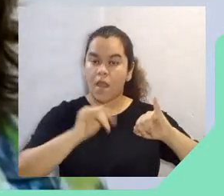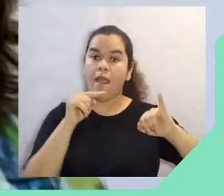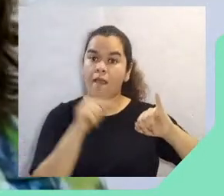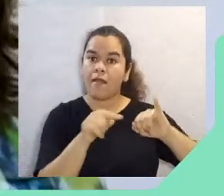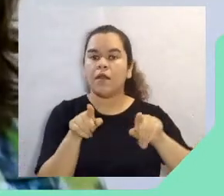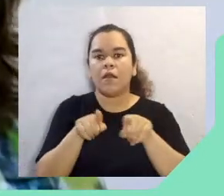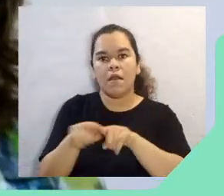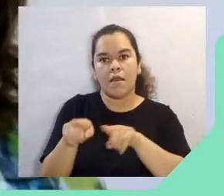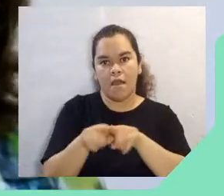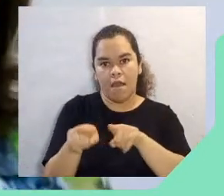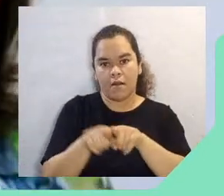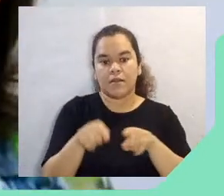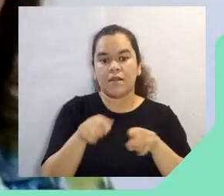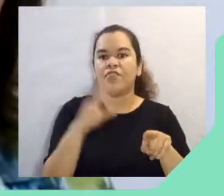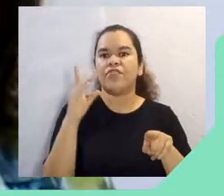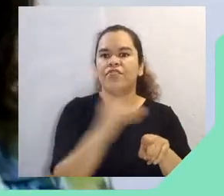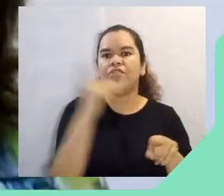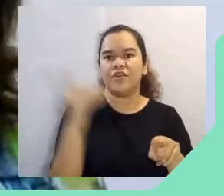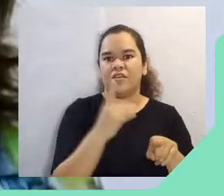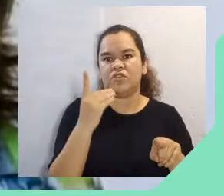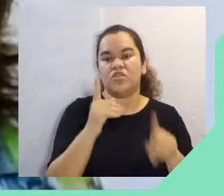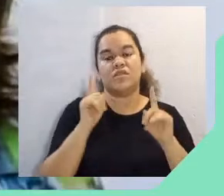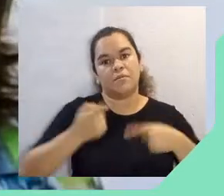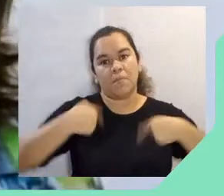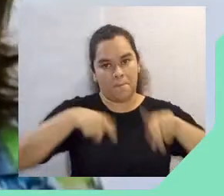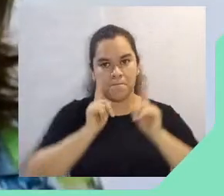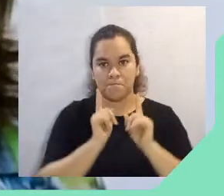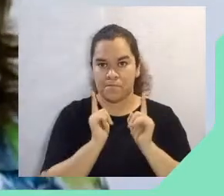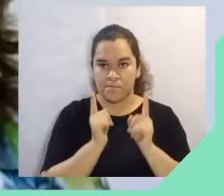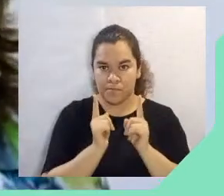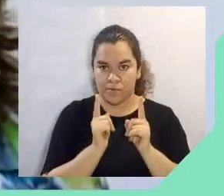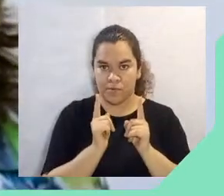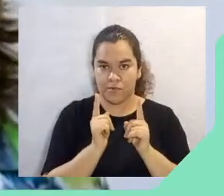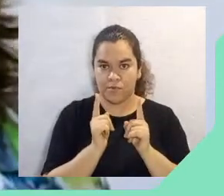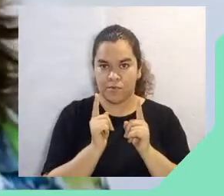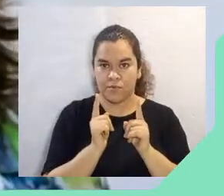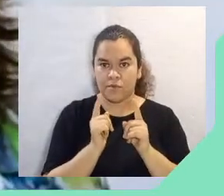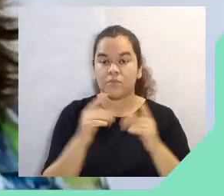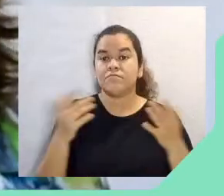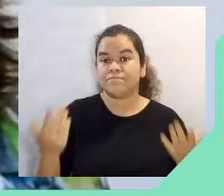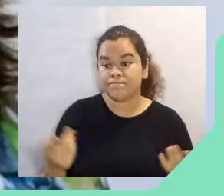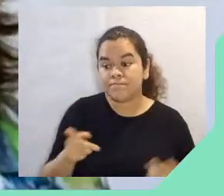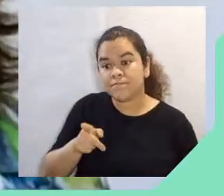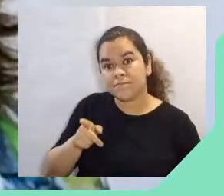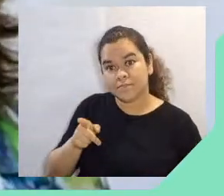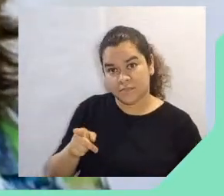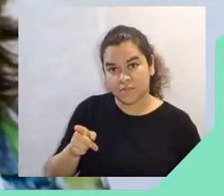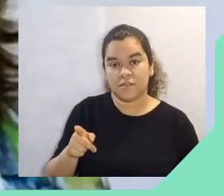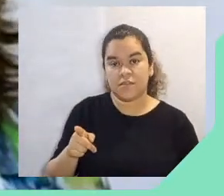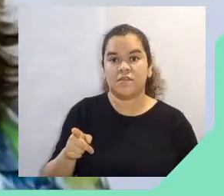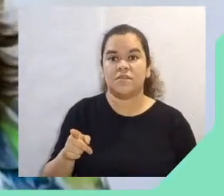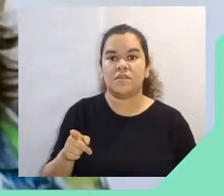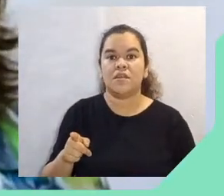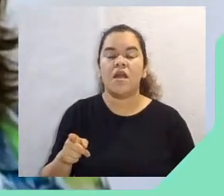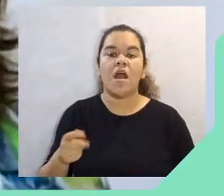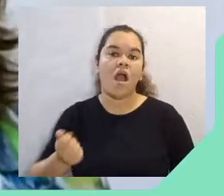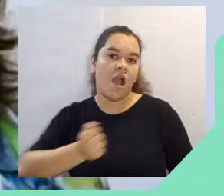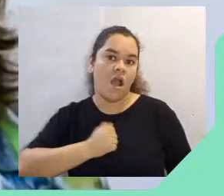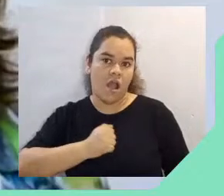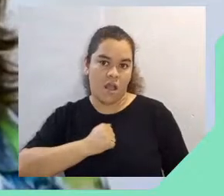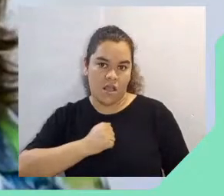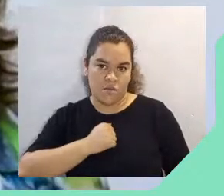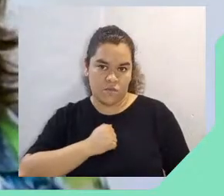de Ingeniería Electrónica y además docente de la carrera, por supuesto. Y Andrea es estudiante, así